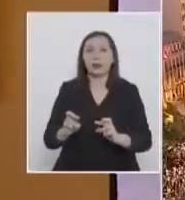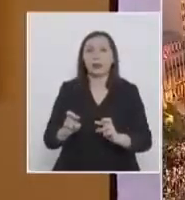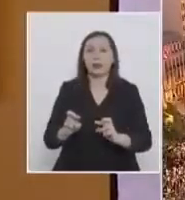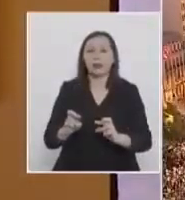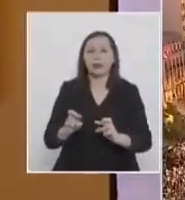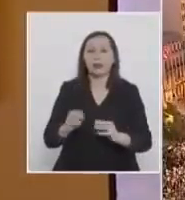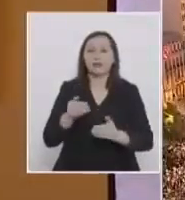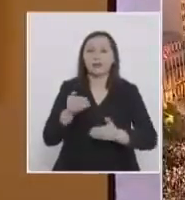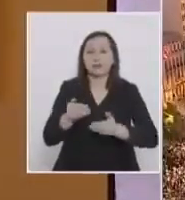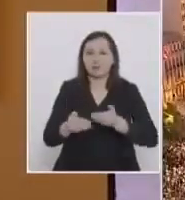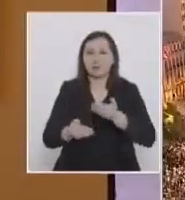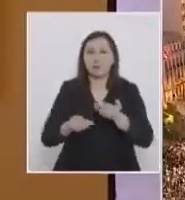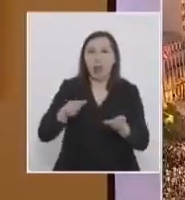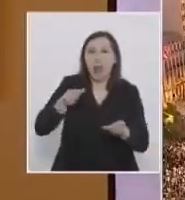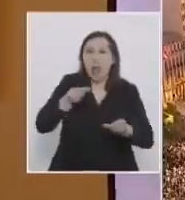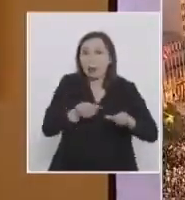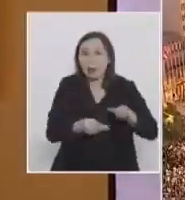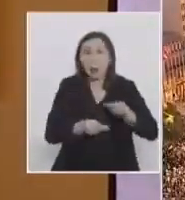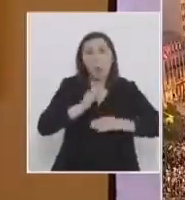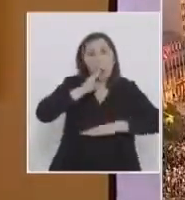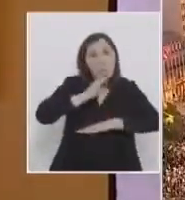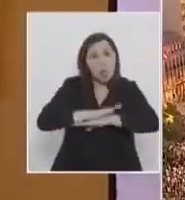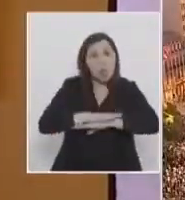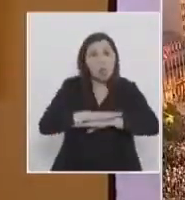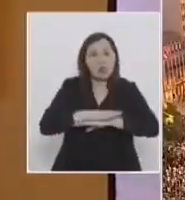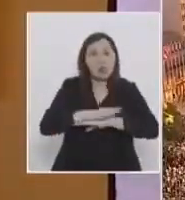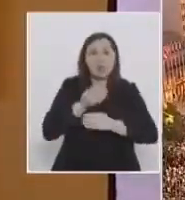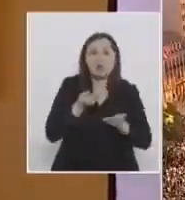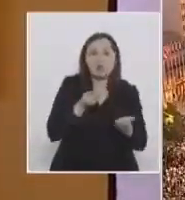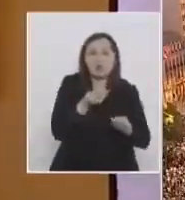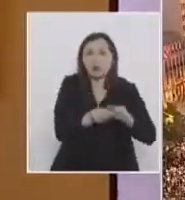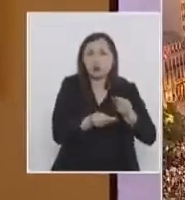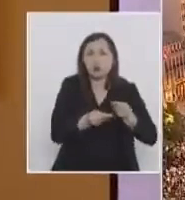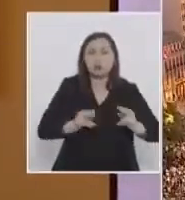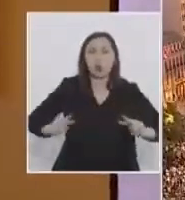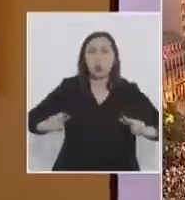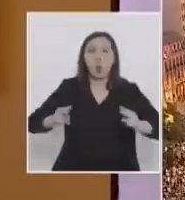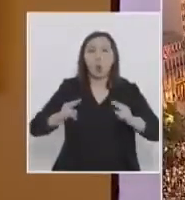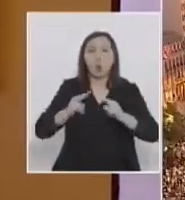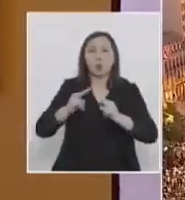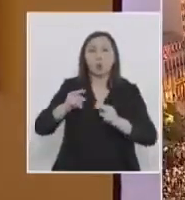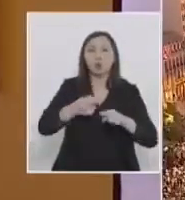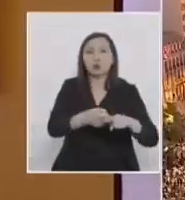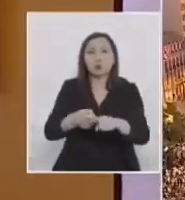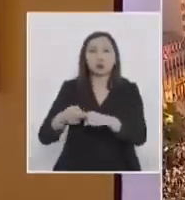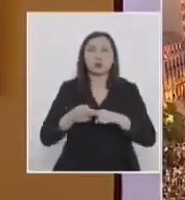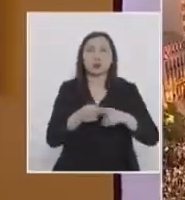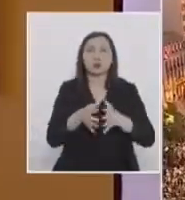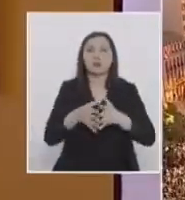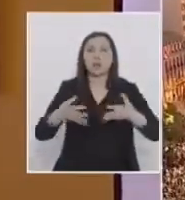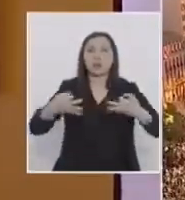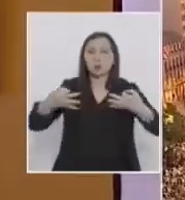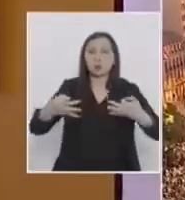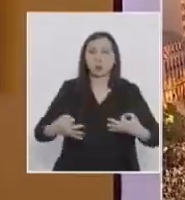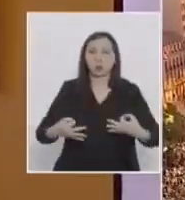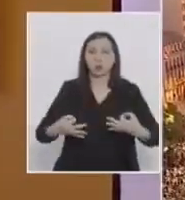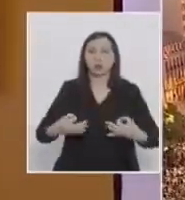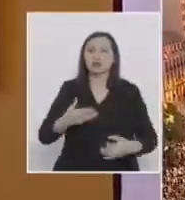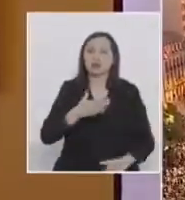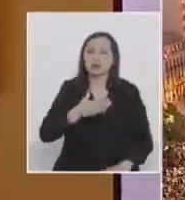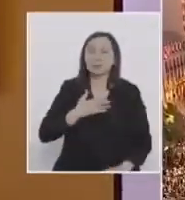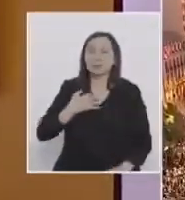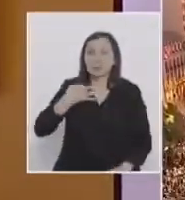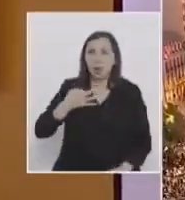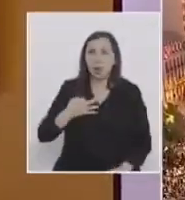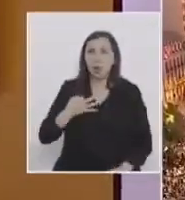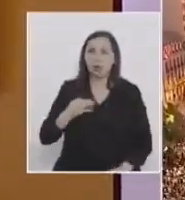ir aportando humildemente a la construcción de una sociedad más justa. Y estoy seguro que vamos a